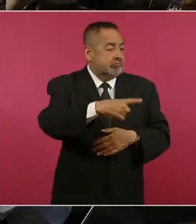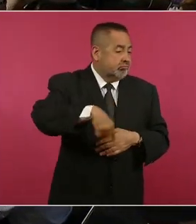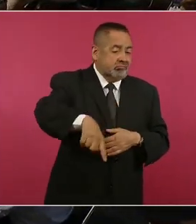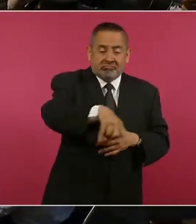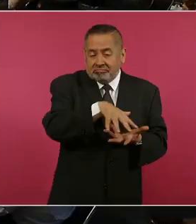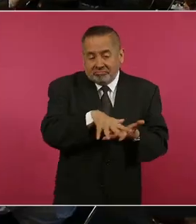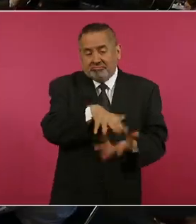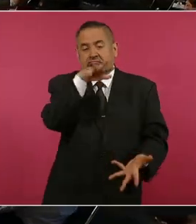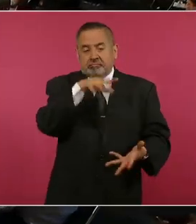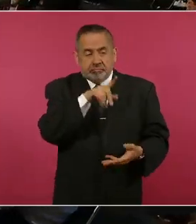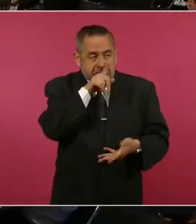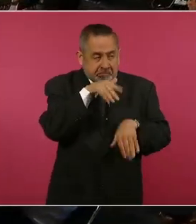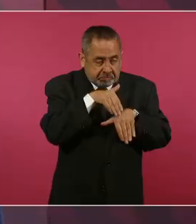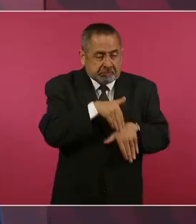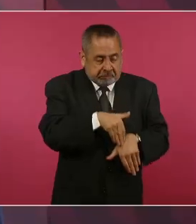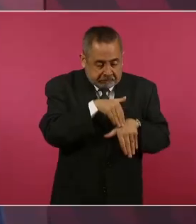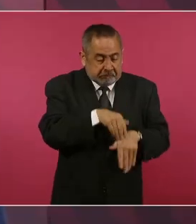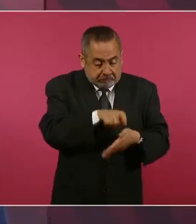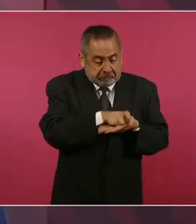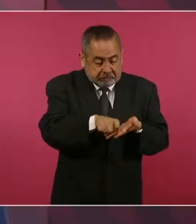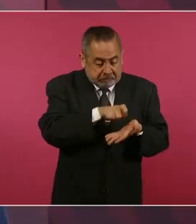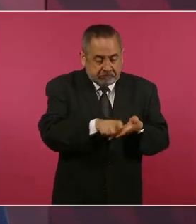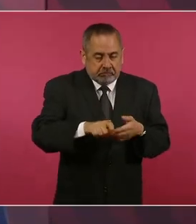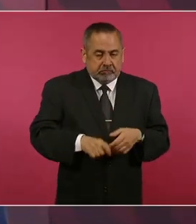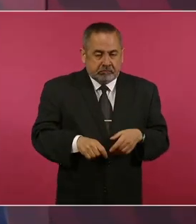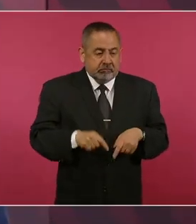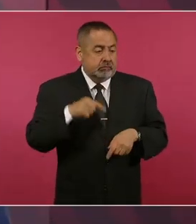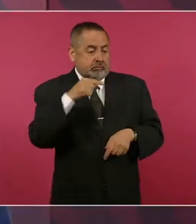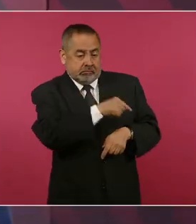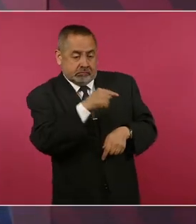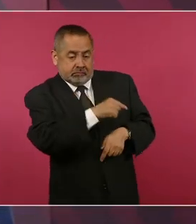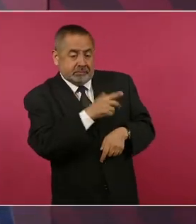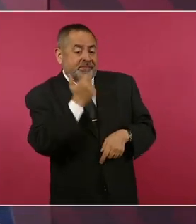y que quieren regresar por sus fueros.